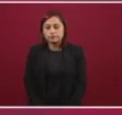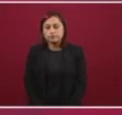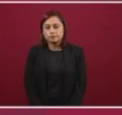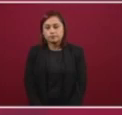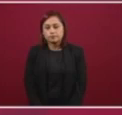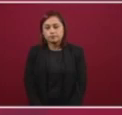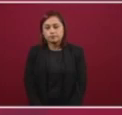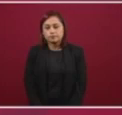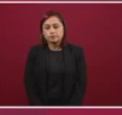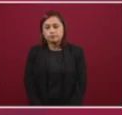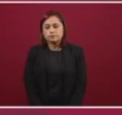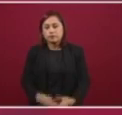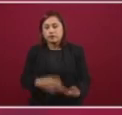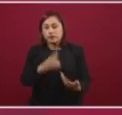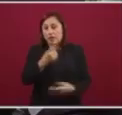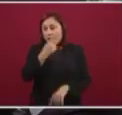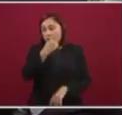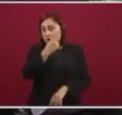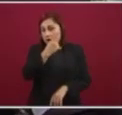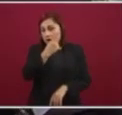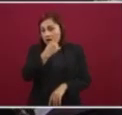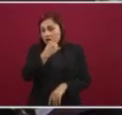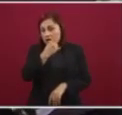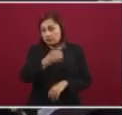Obtenidos de esta manera,